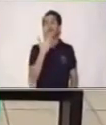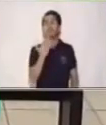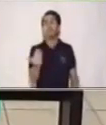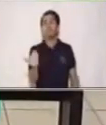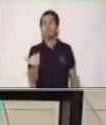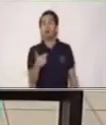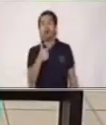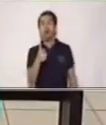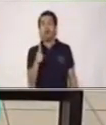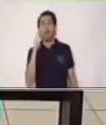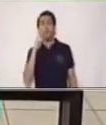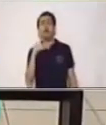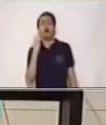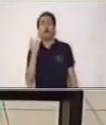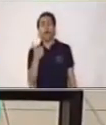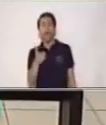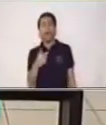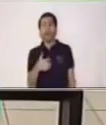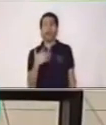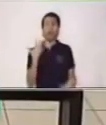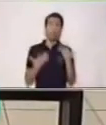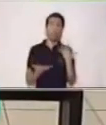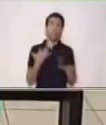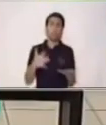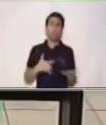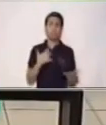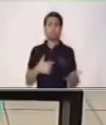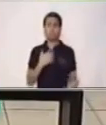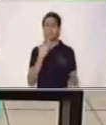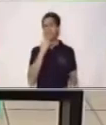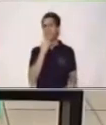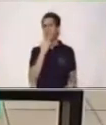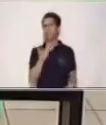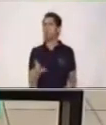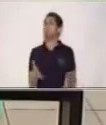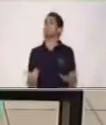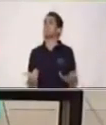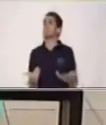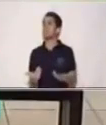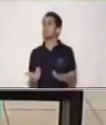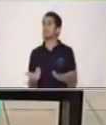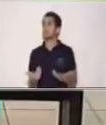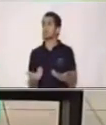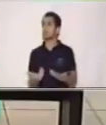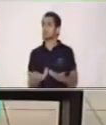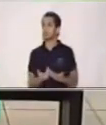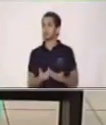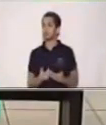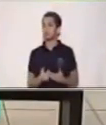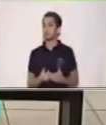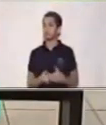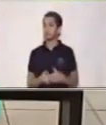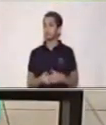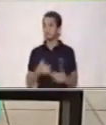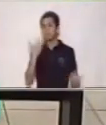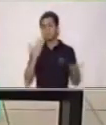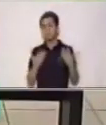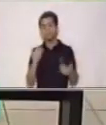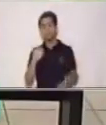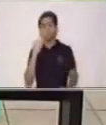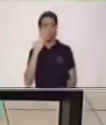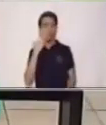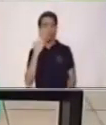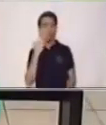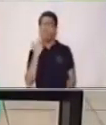qué momentos de su vida se siente enojado? ¿Verdad? En casa nos podemos sentir enojados porque tal vez mamá tuvo que salir